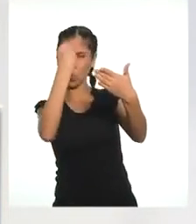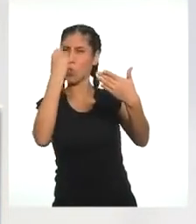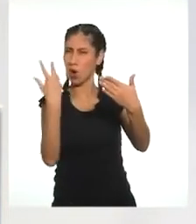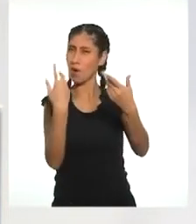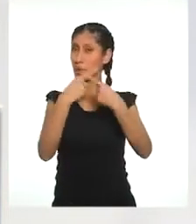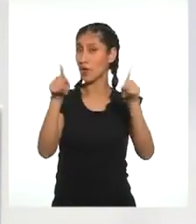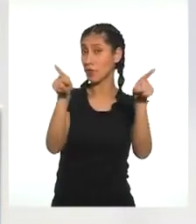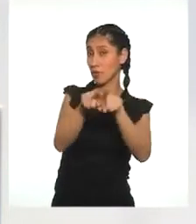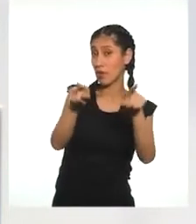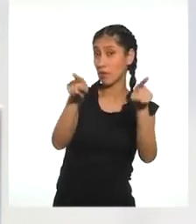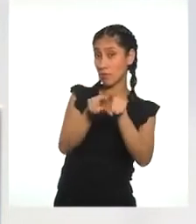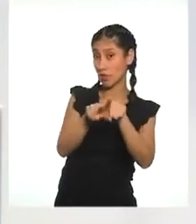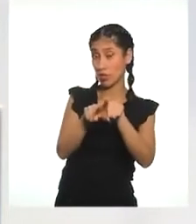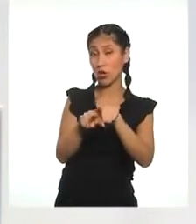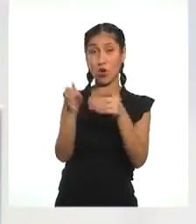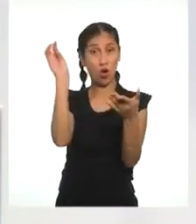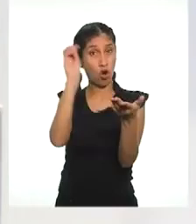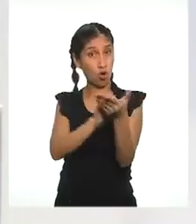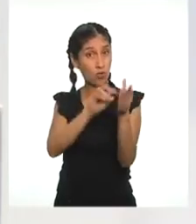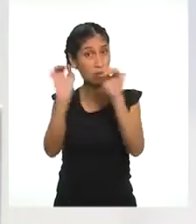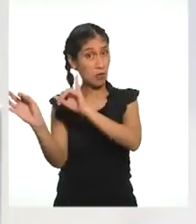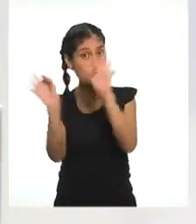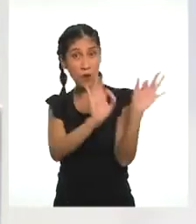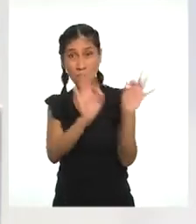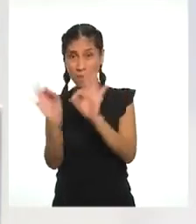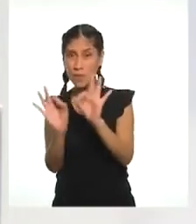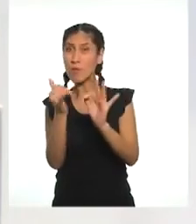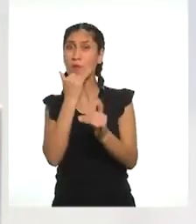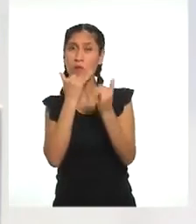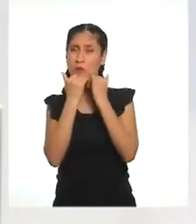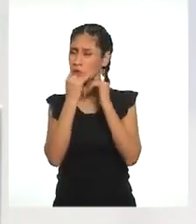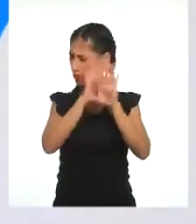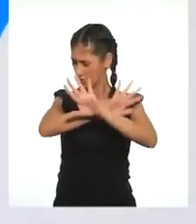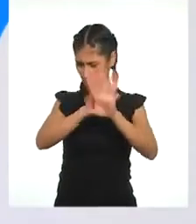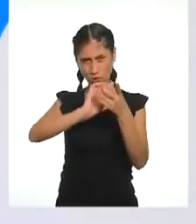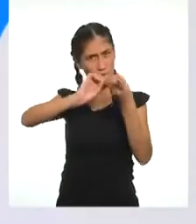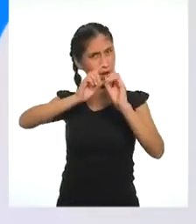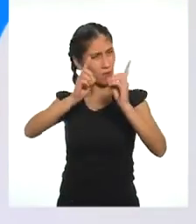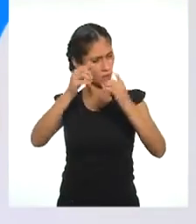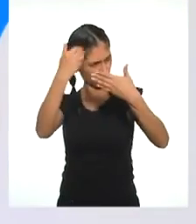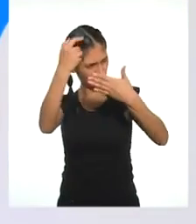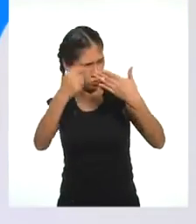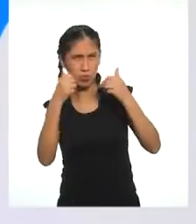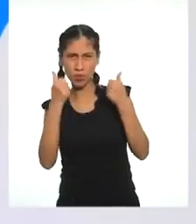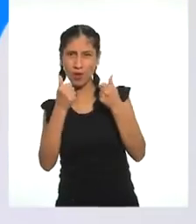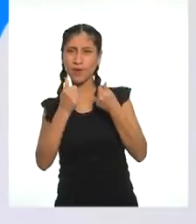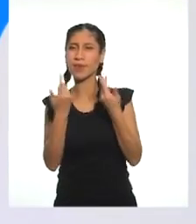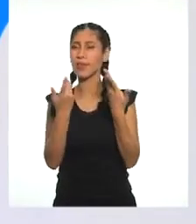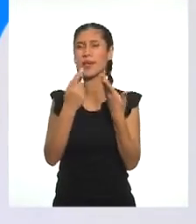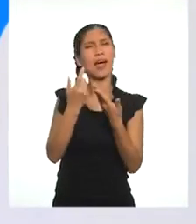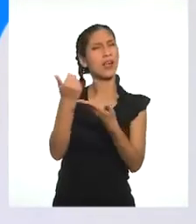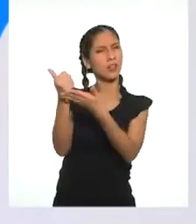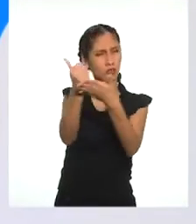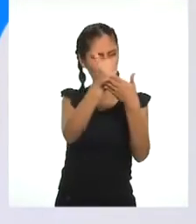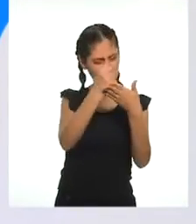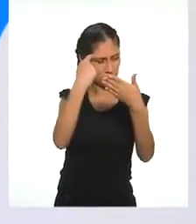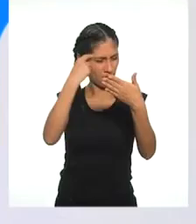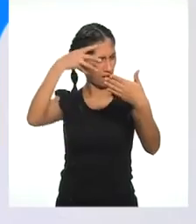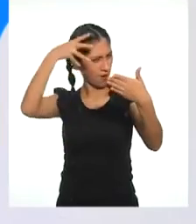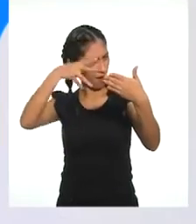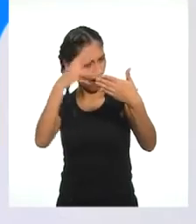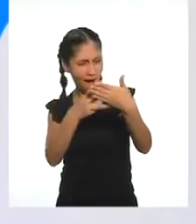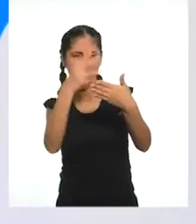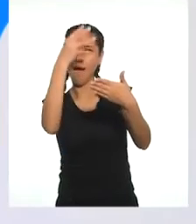también evitar volver a cometer los mismos errores en el futuro. Es decir, es una oportunidad para